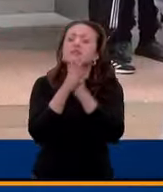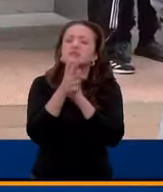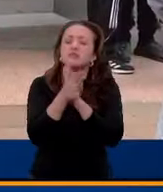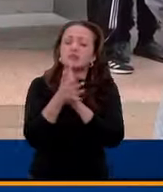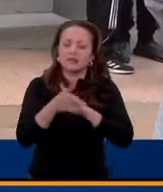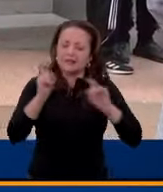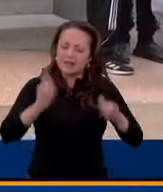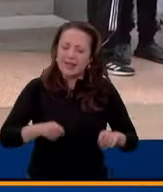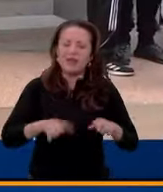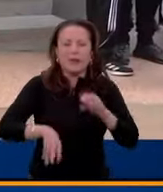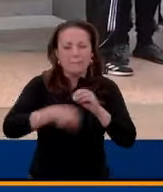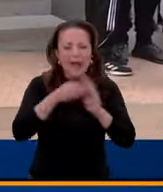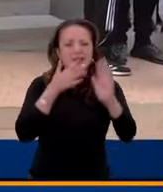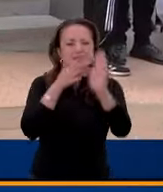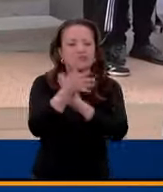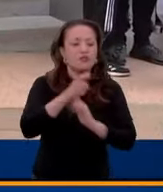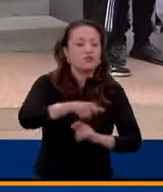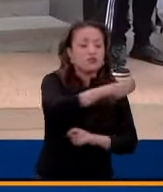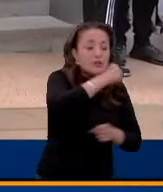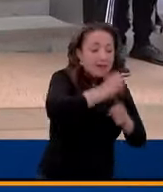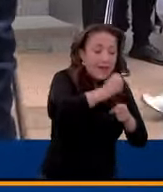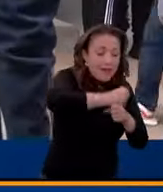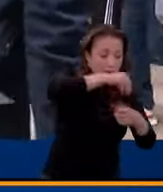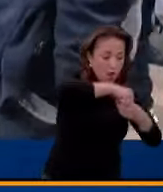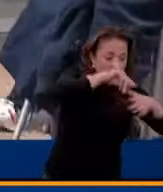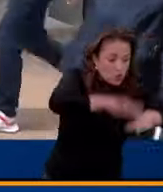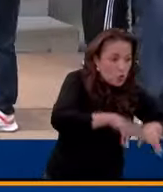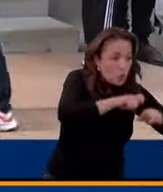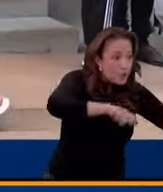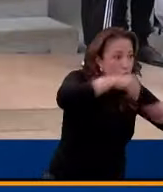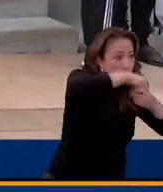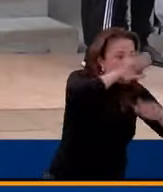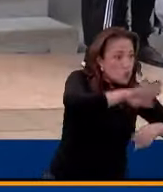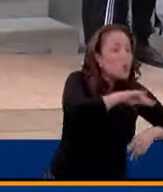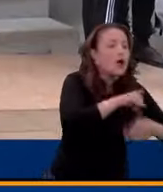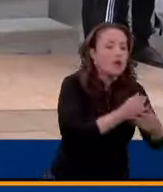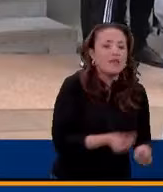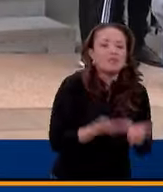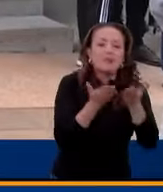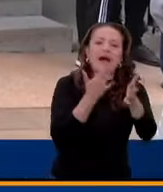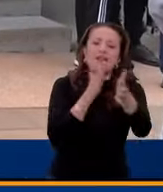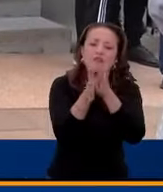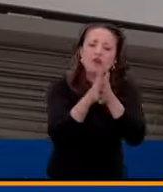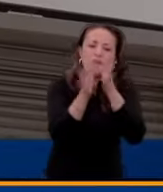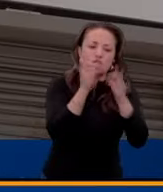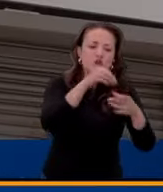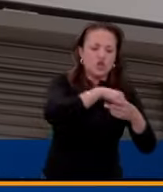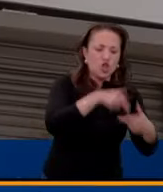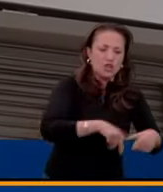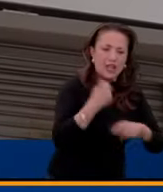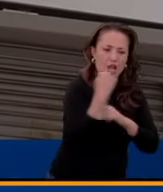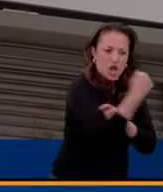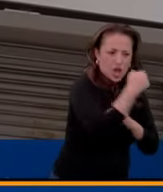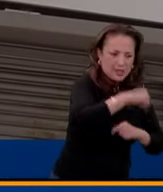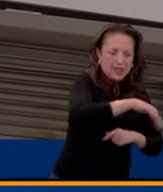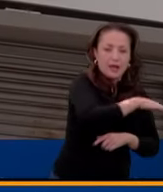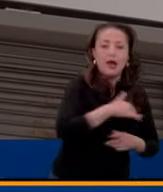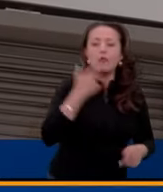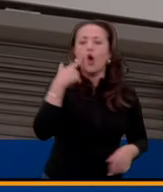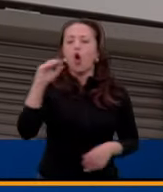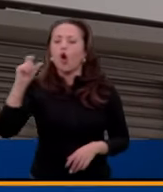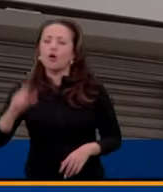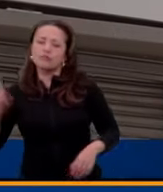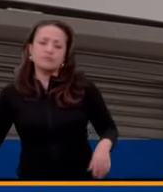tengan aquí los funcionarios, tanto aquí en el norte de Bogotá como en el centro, y les puedan suministrar información a ellos, porque, por ejemplo, hace poco minutos llegó un señor y dijo que